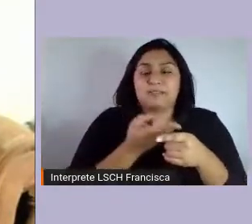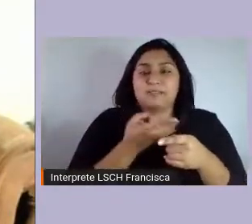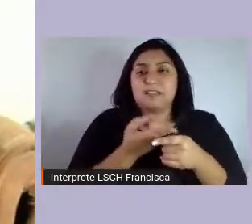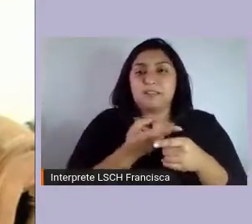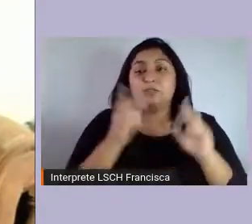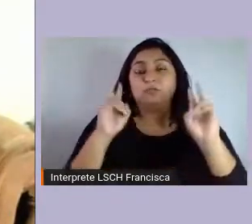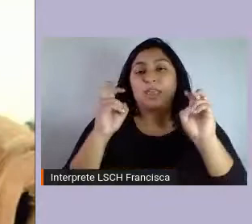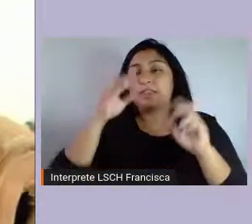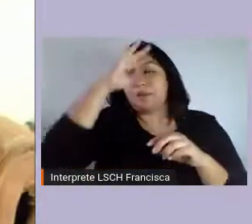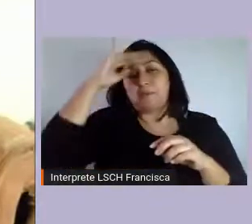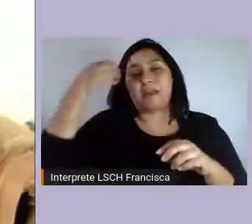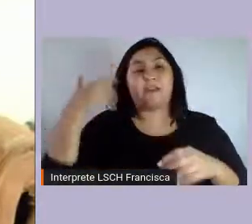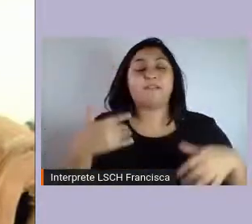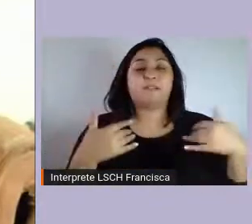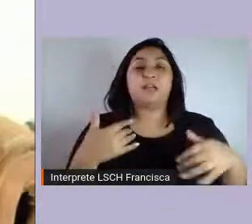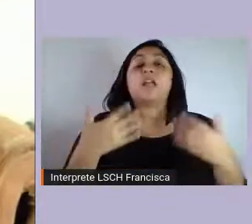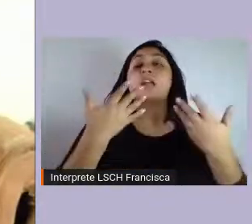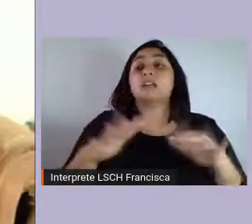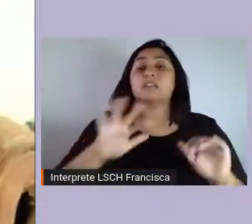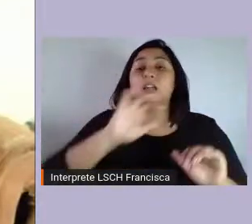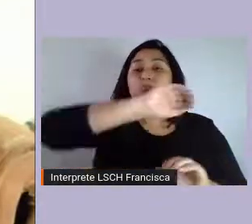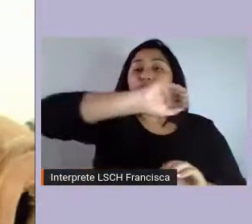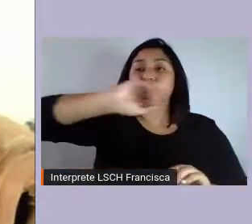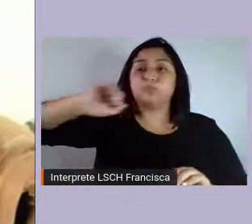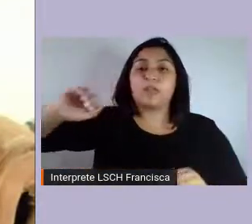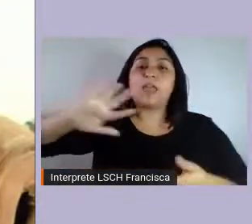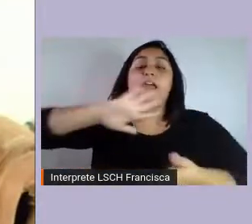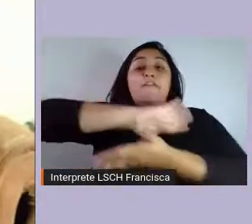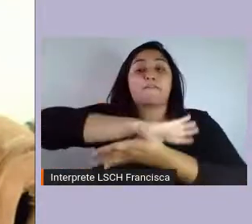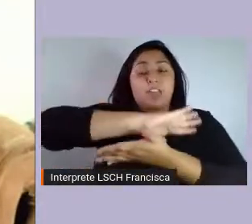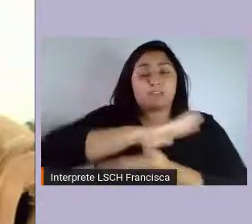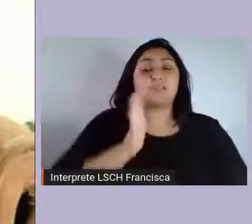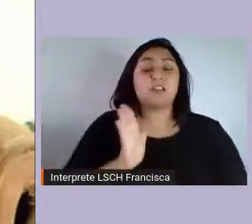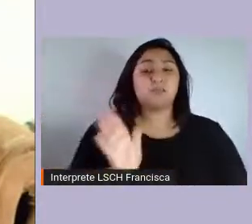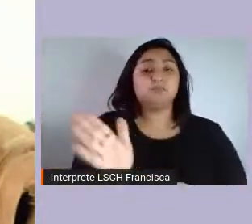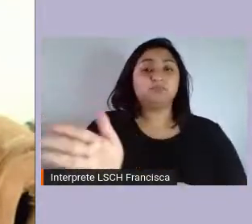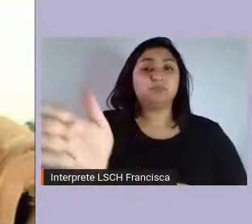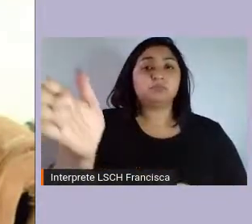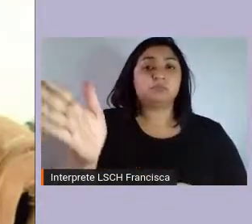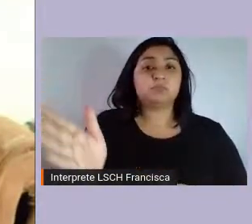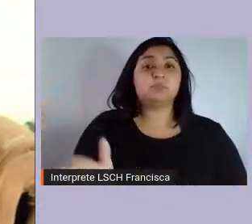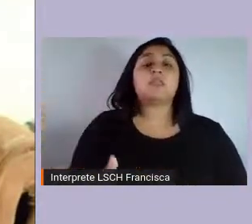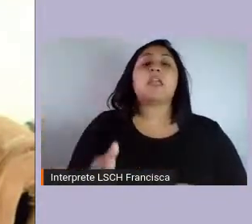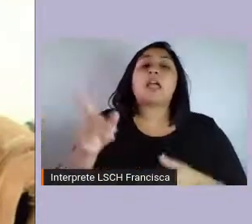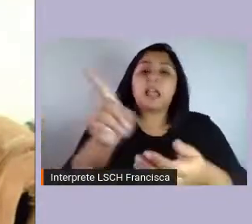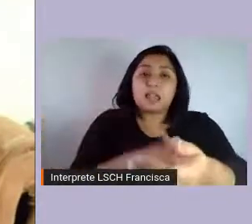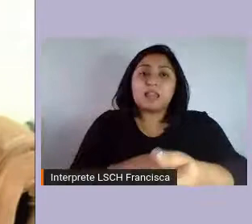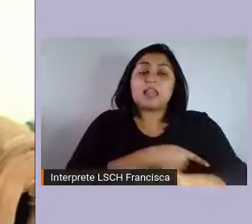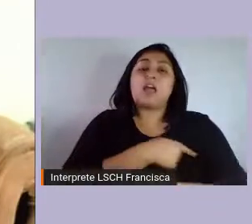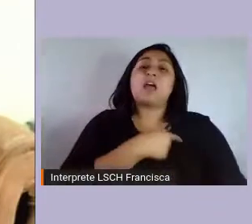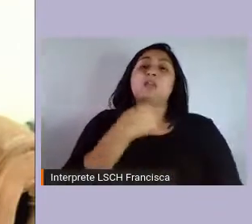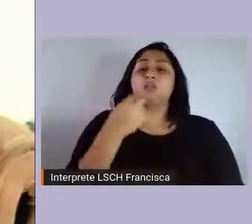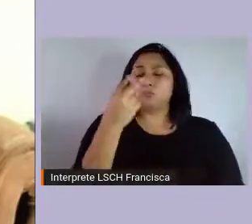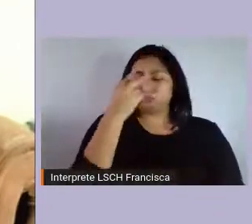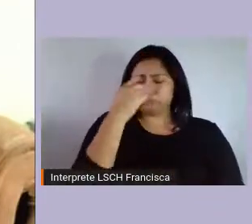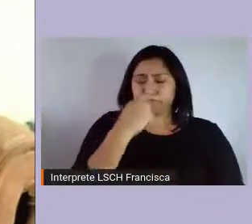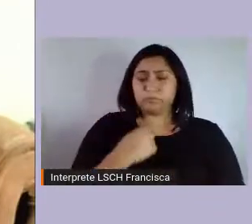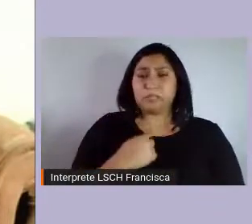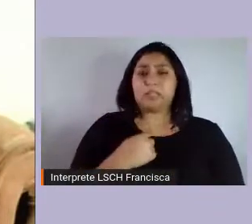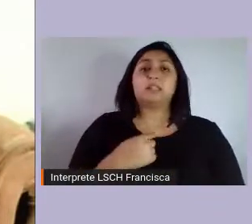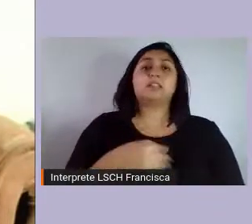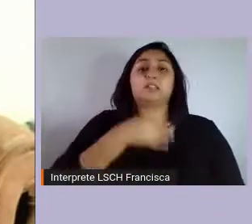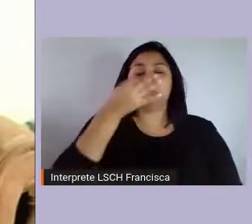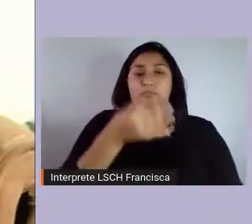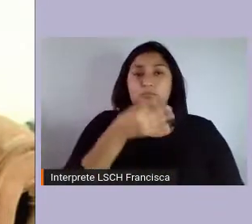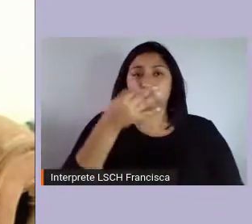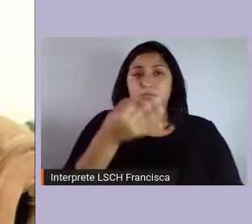Ya está corrido el telón, la fiesta sigue su curso. Mi largo y triste discurso es parte de la función. Les doy